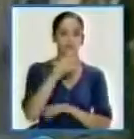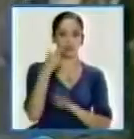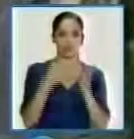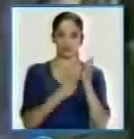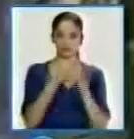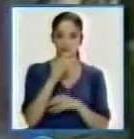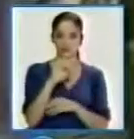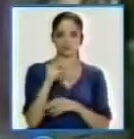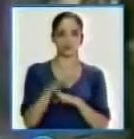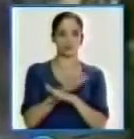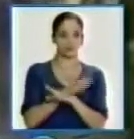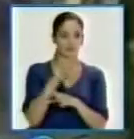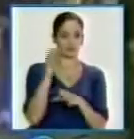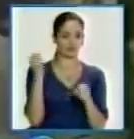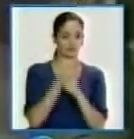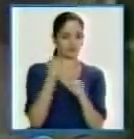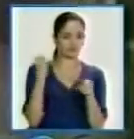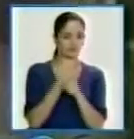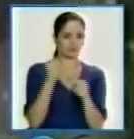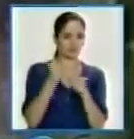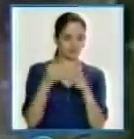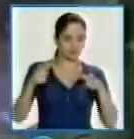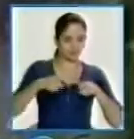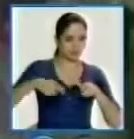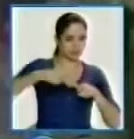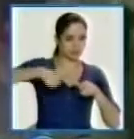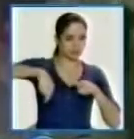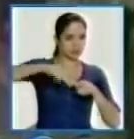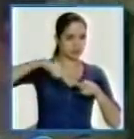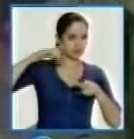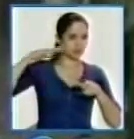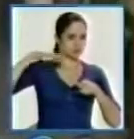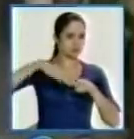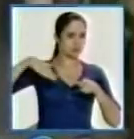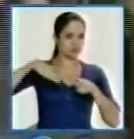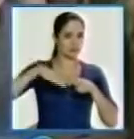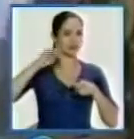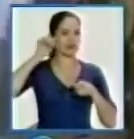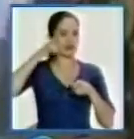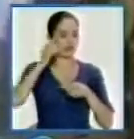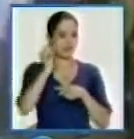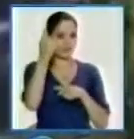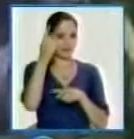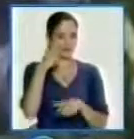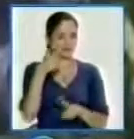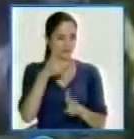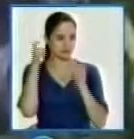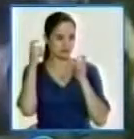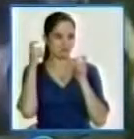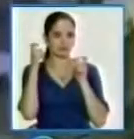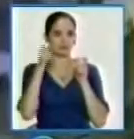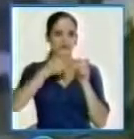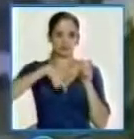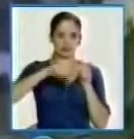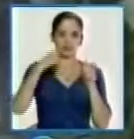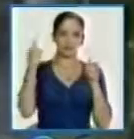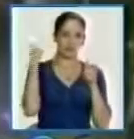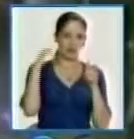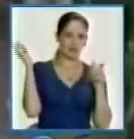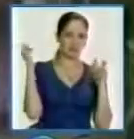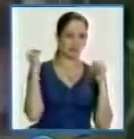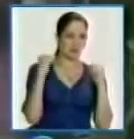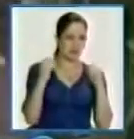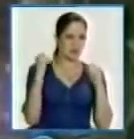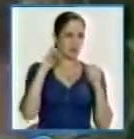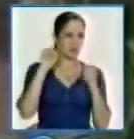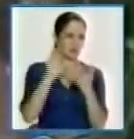Él trabajaba como discómano en la barra La 44 y solo recuerda que cuando escuchó el primer disparo, en medio de la algarabía, la bulla y la